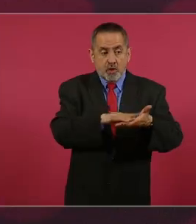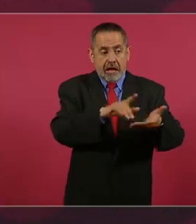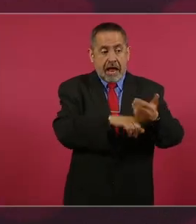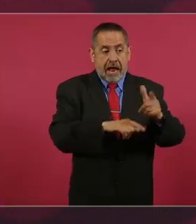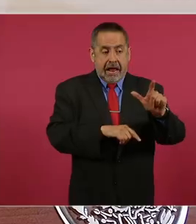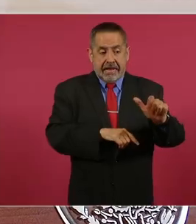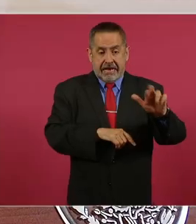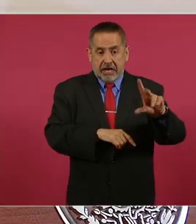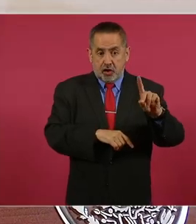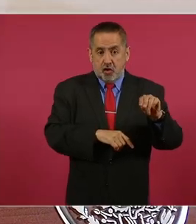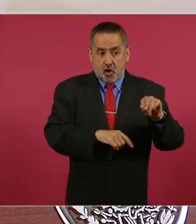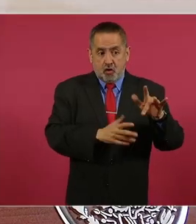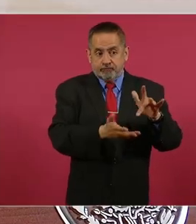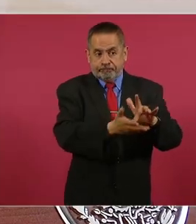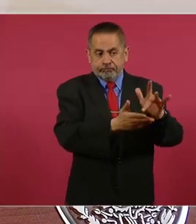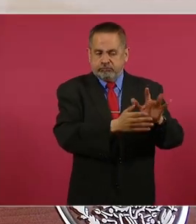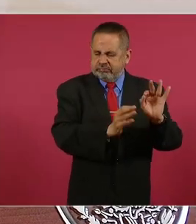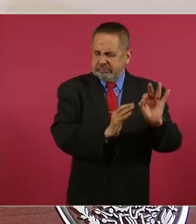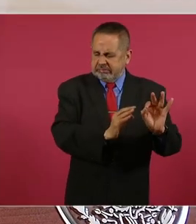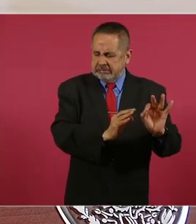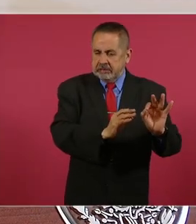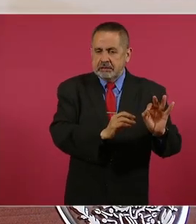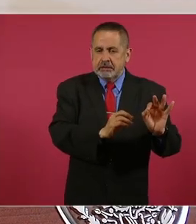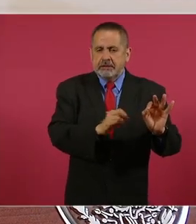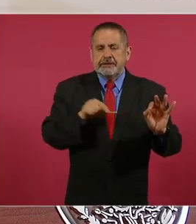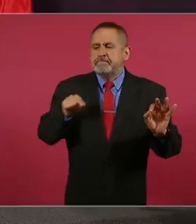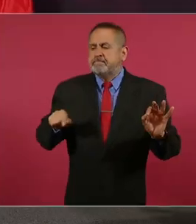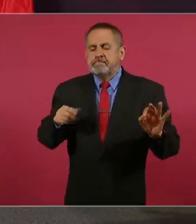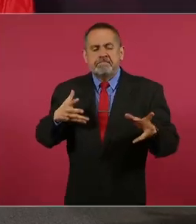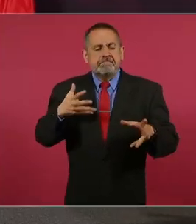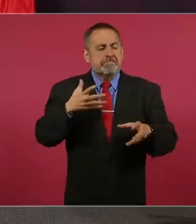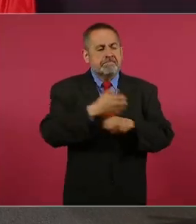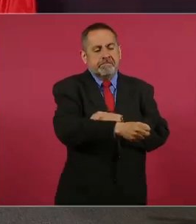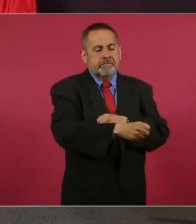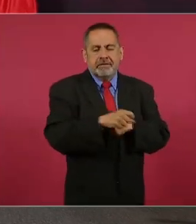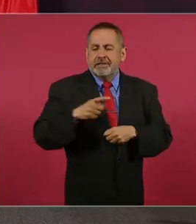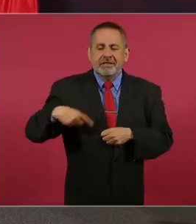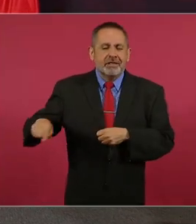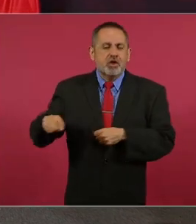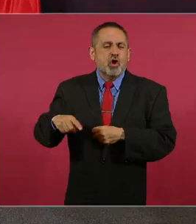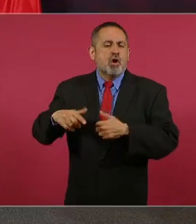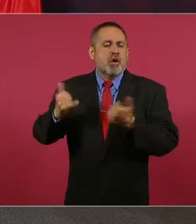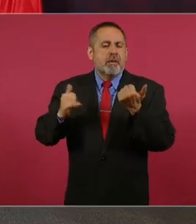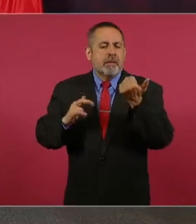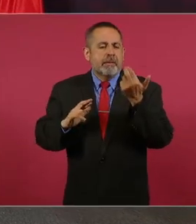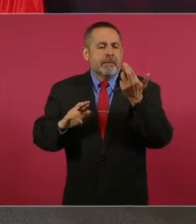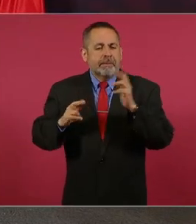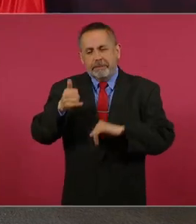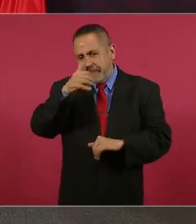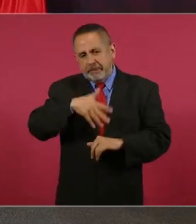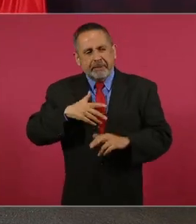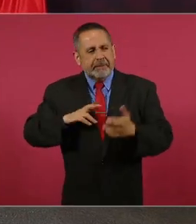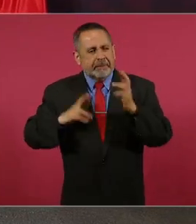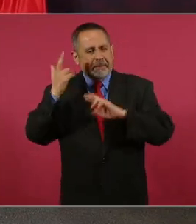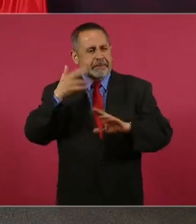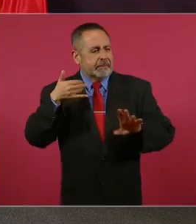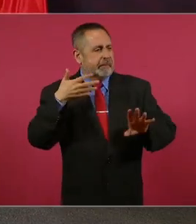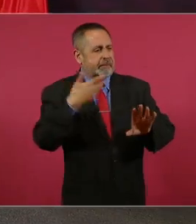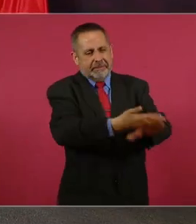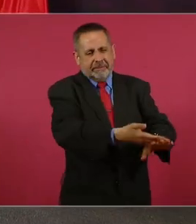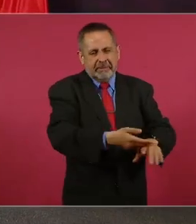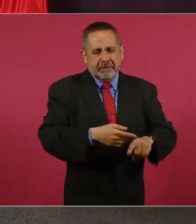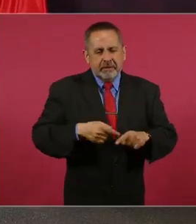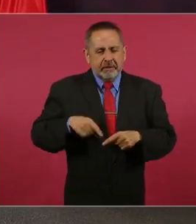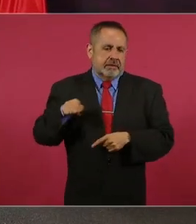como tenía que ser, fue derrotado por los rebeldes, encabezados por Porfirio